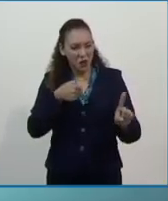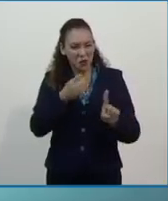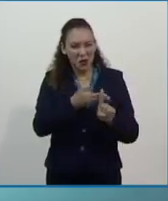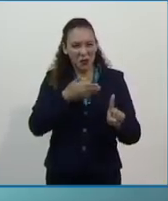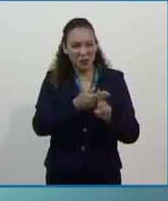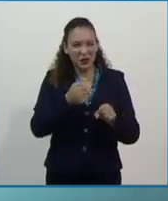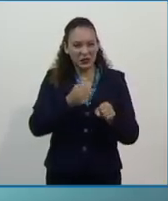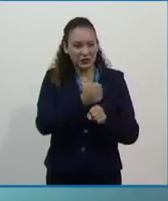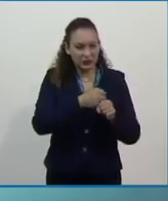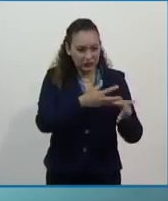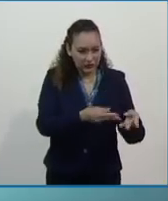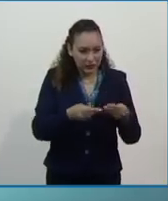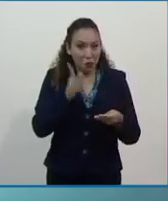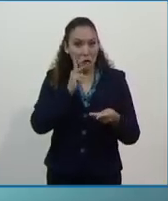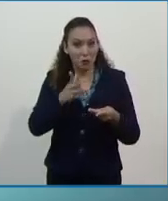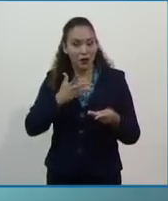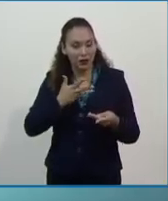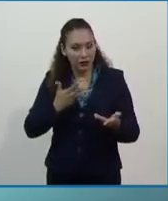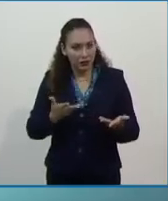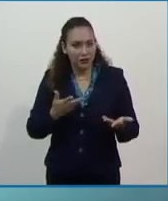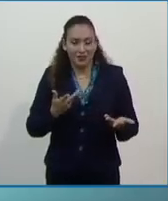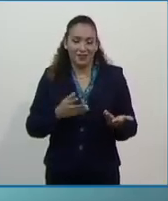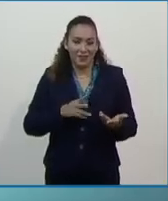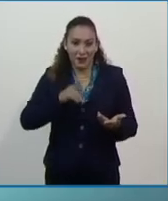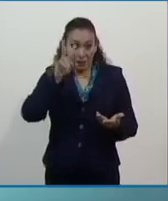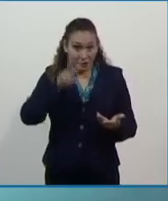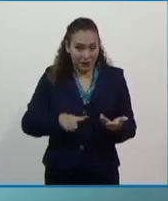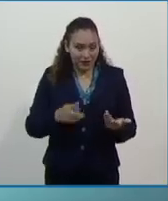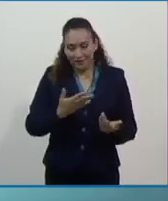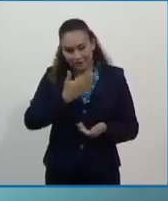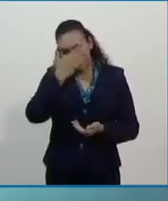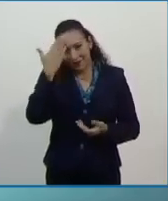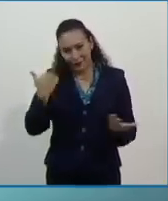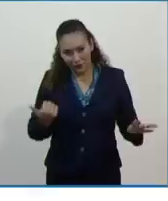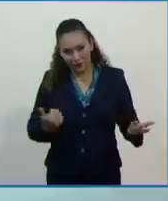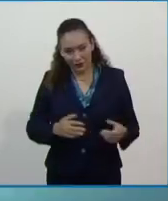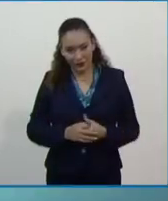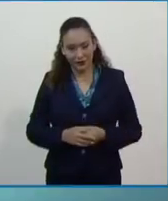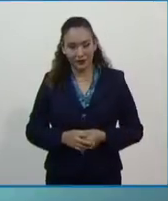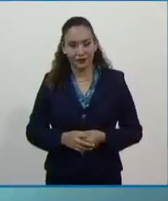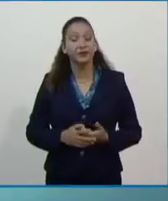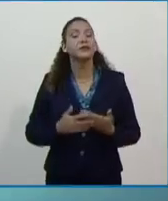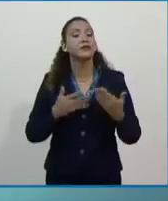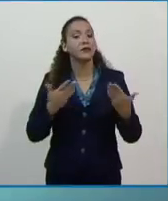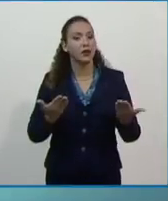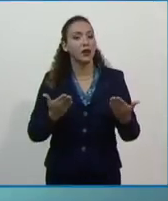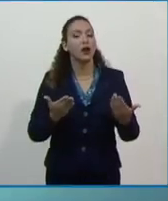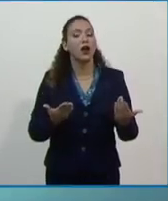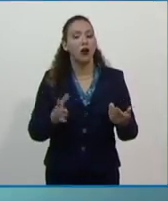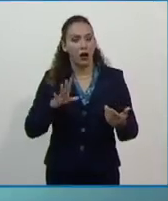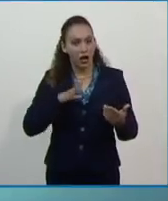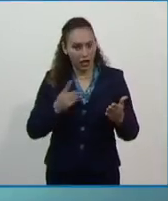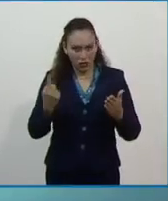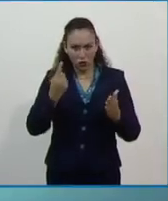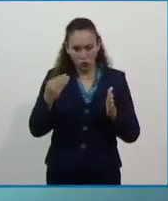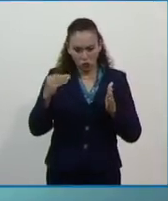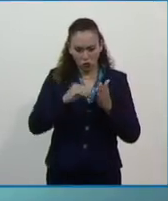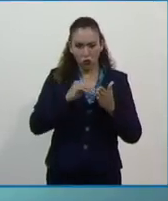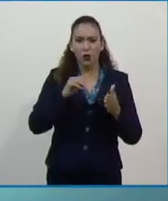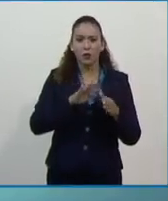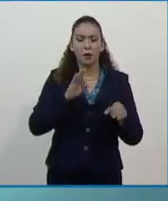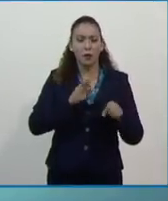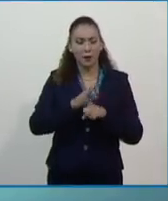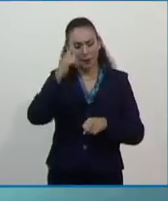penal del inculpado, pues carece de fiabilidad y no tiene vínculo con la verdad. una de rubro amparo directo penal.